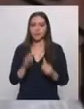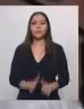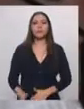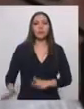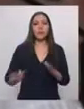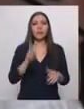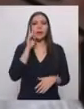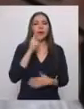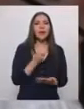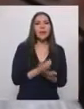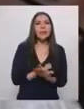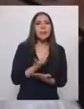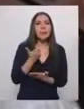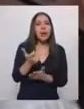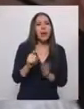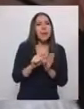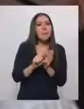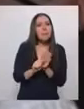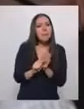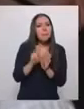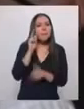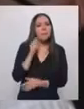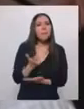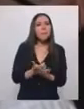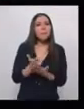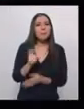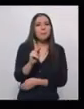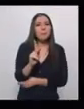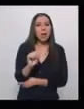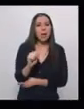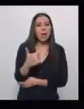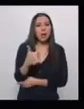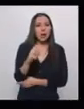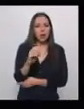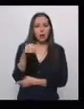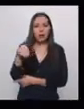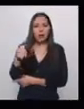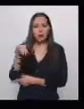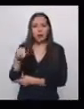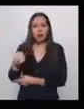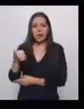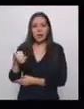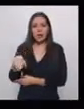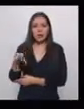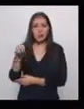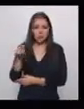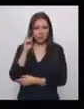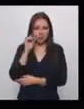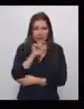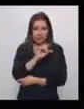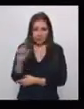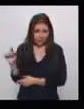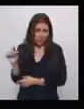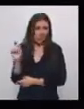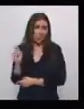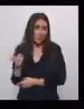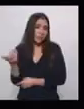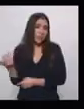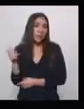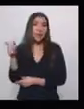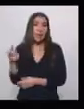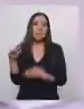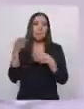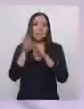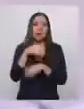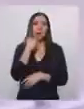importante que sepan que el pago mínimo es lo que tú tienes, lo que te exige, por decirlo así, la institución financiera. No quiere